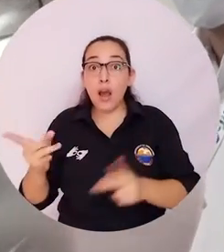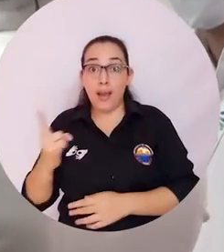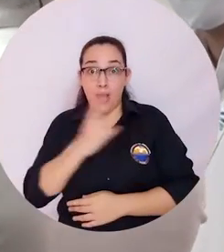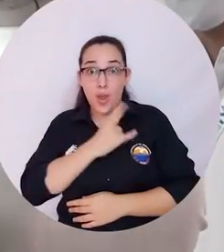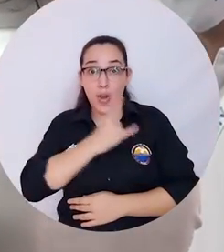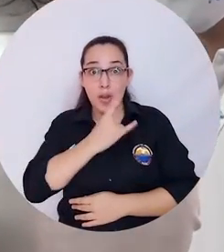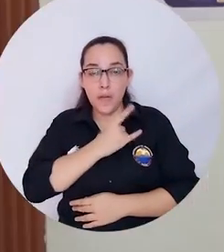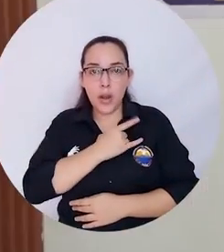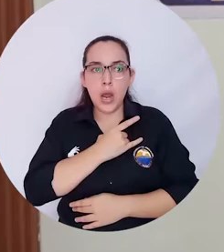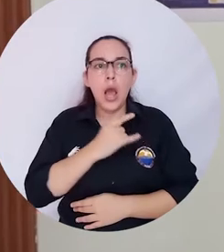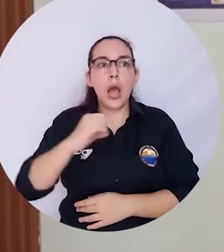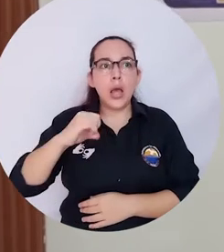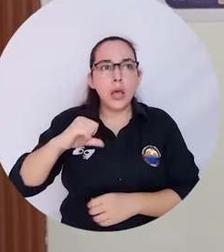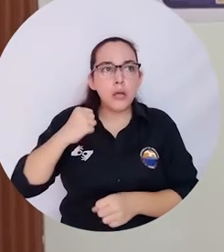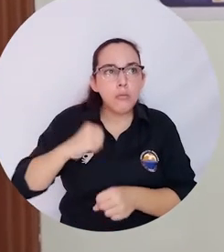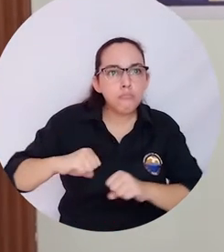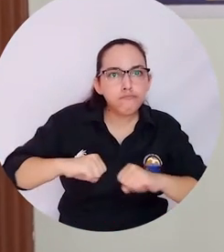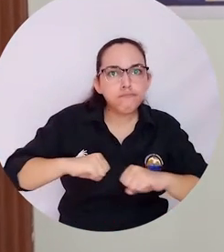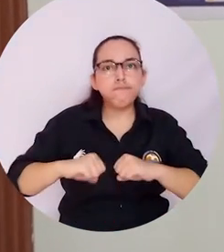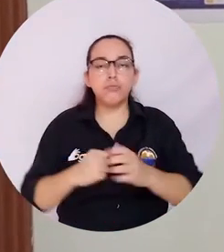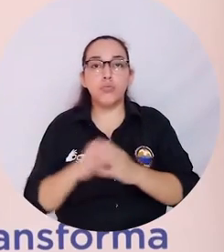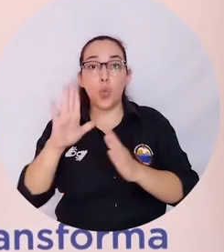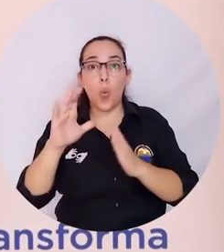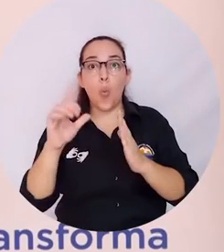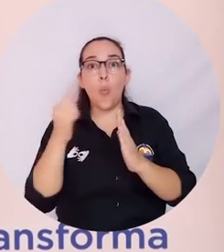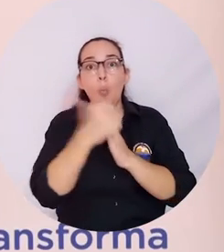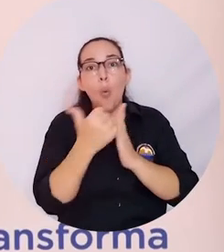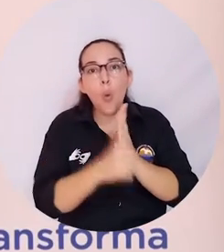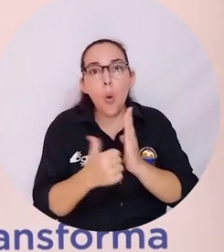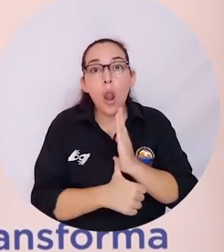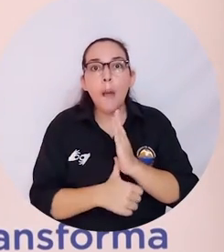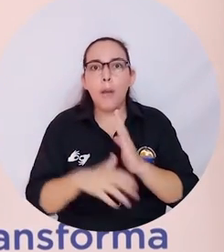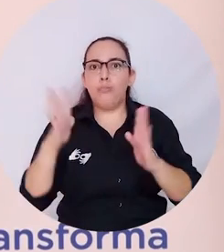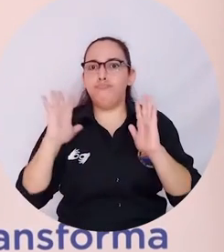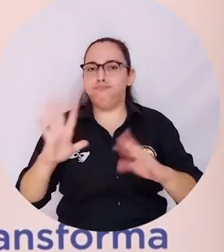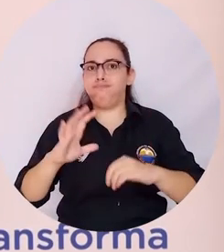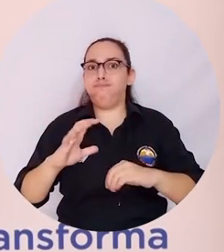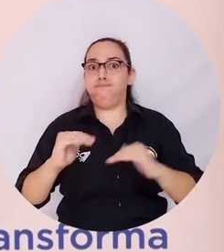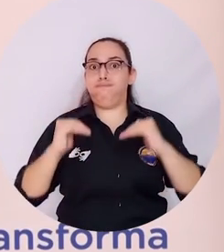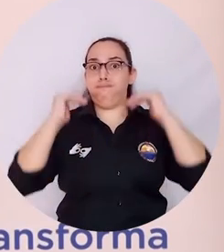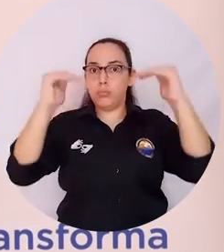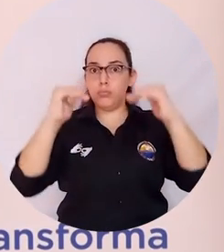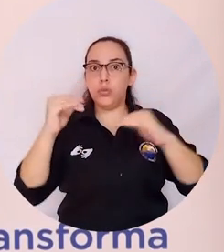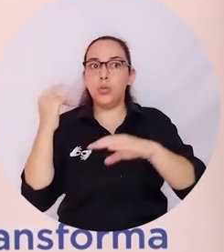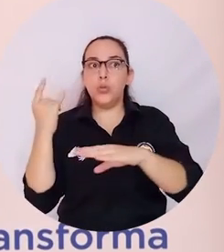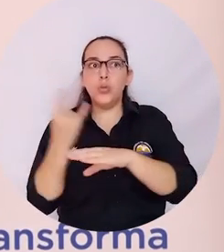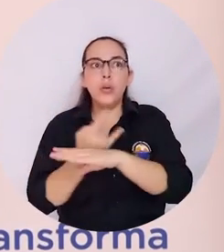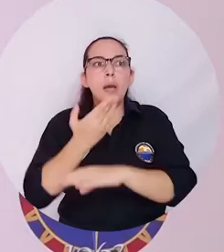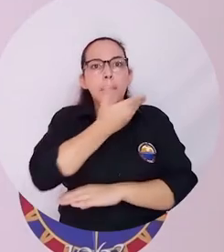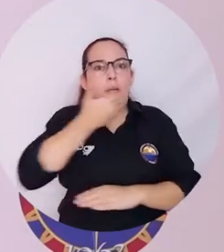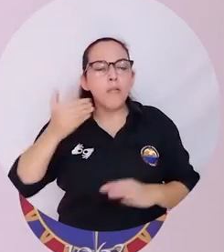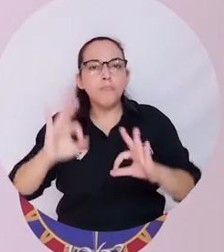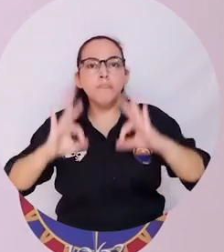de prácticas, a través también de un programa de estudiantes de altísimo potencial. Estamos buscando los mejores que se vinculen a